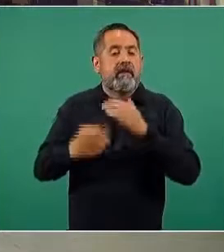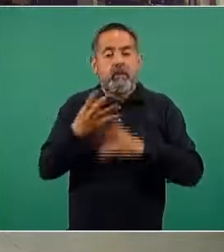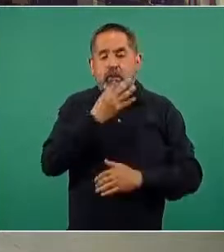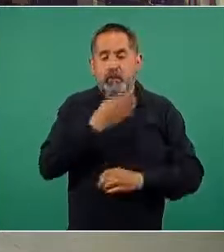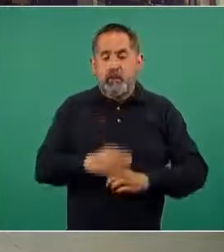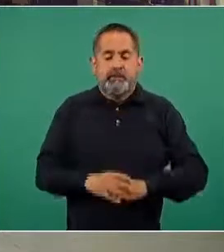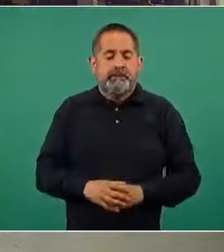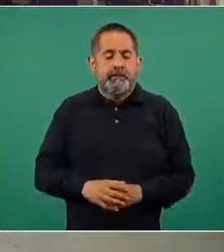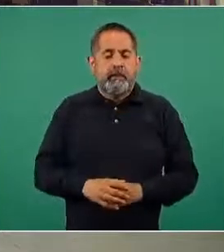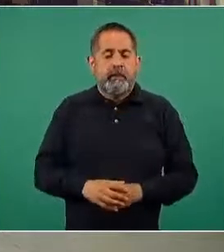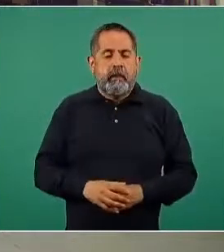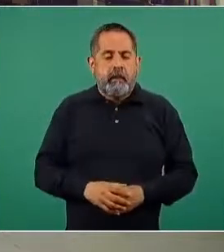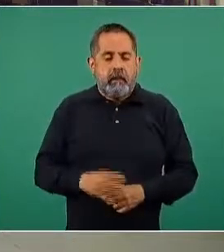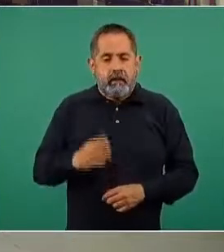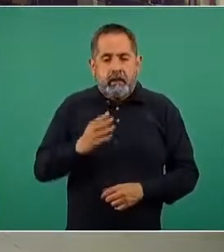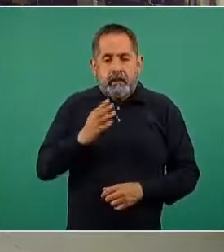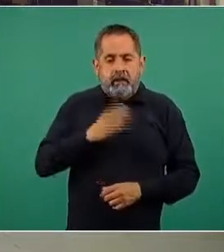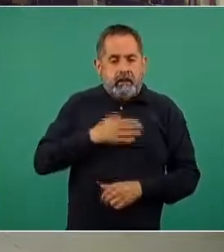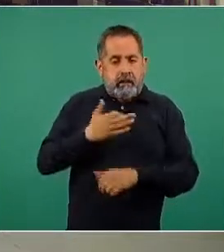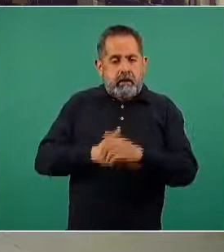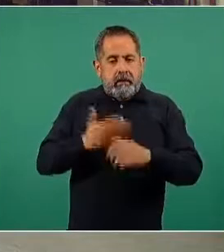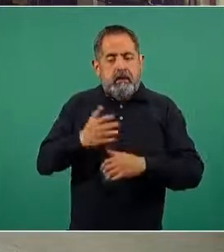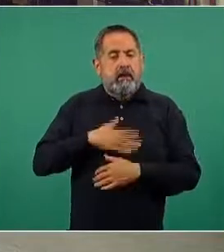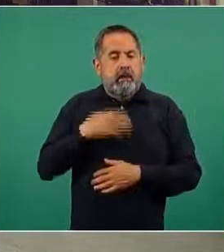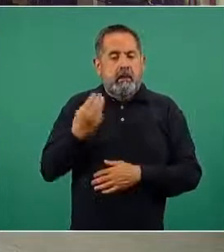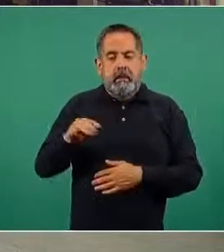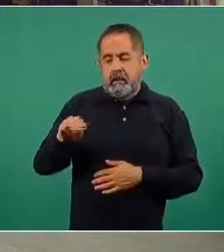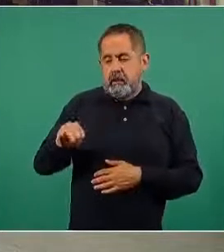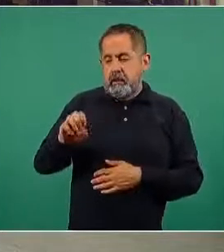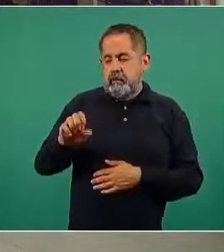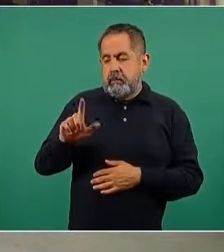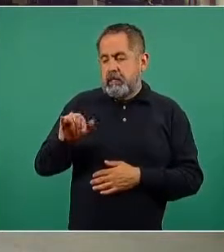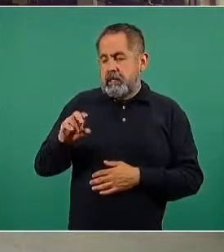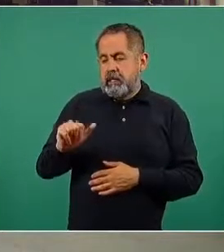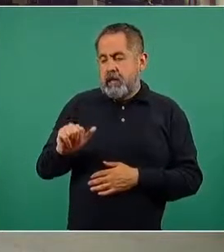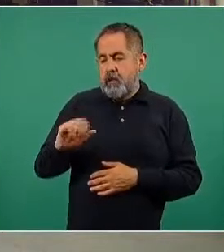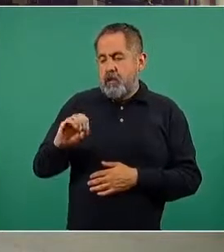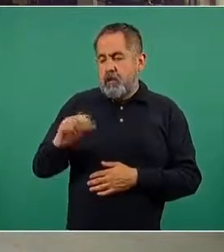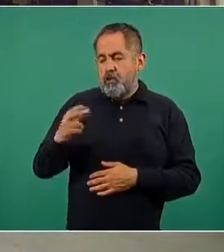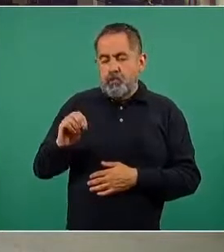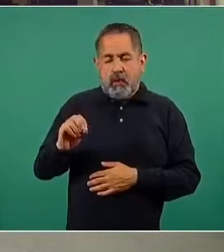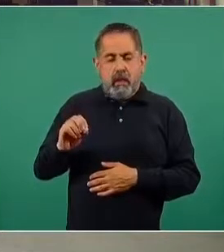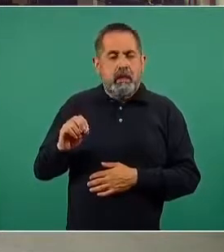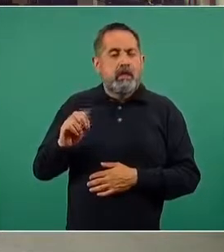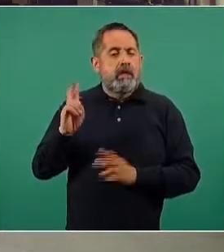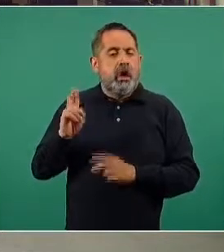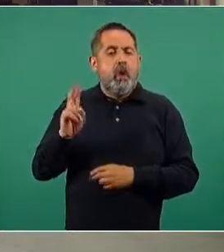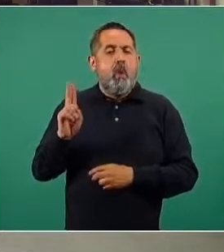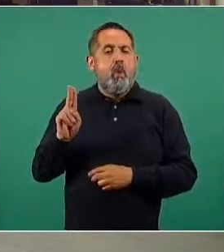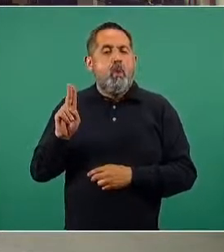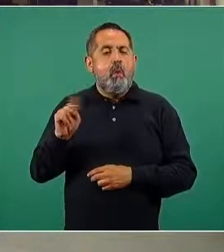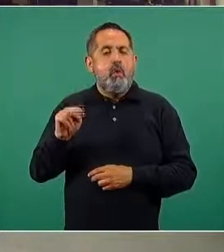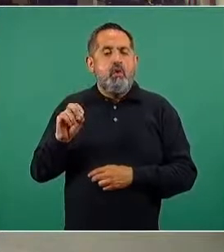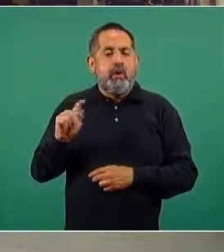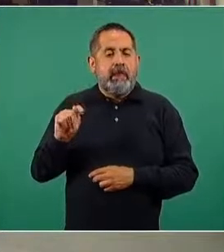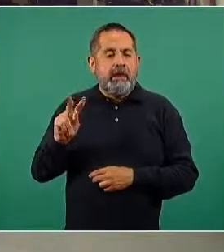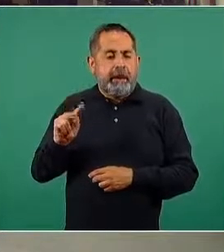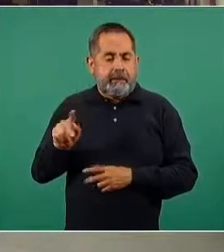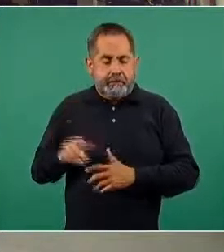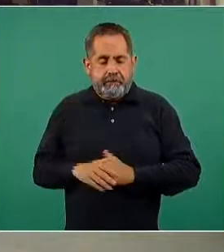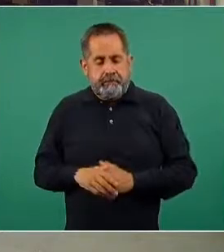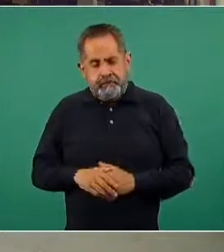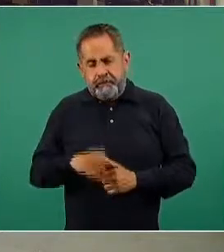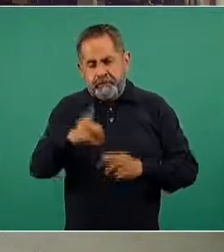minutos. Muy buenas tardes, Melina Ochoa de Uno TV. Justamente con este tema de